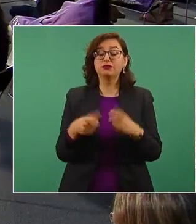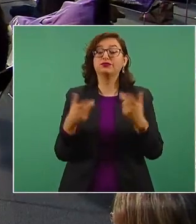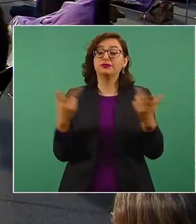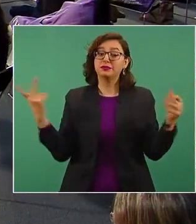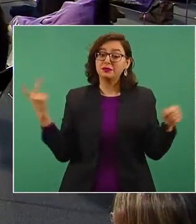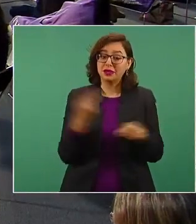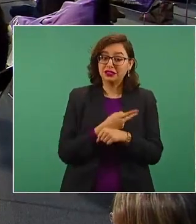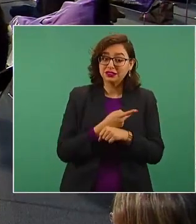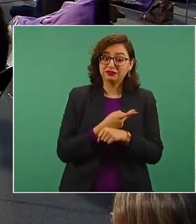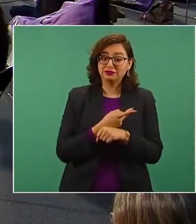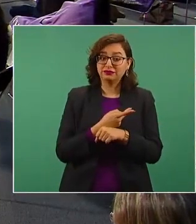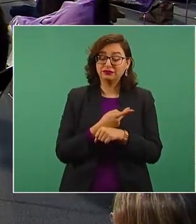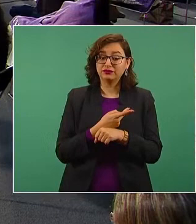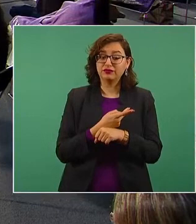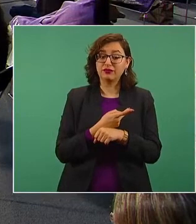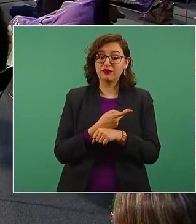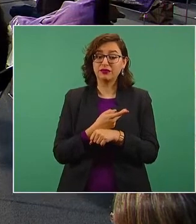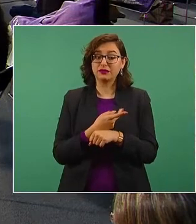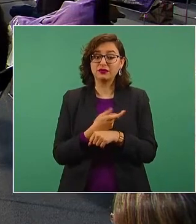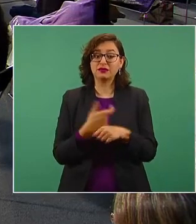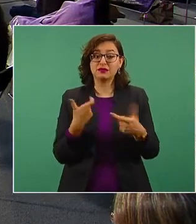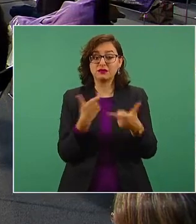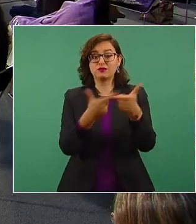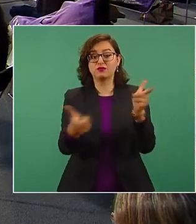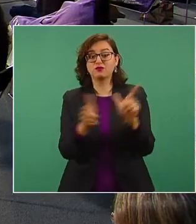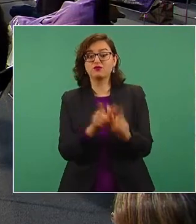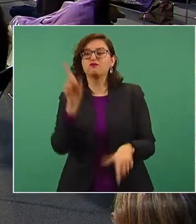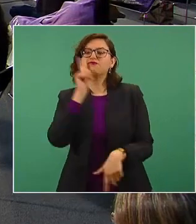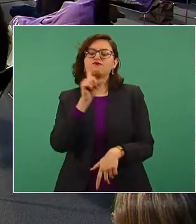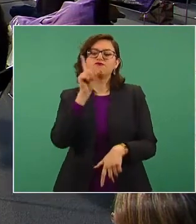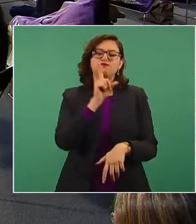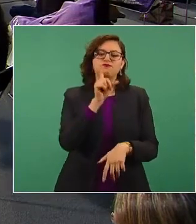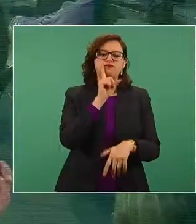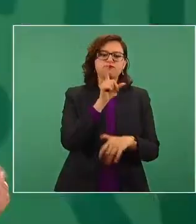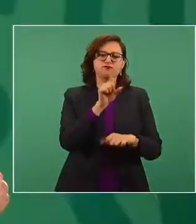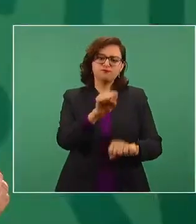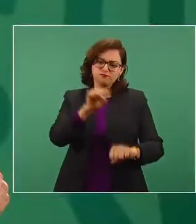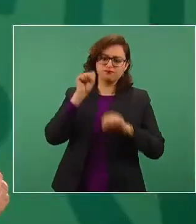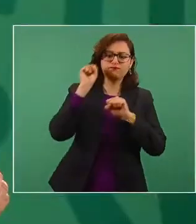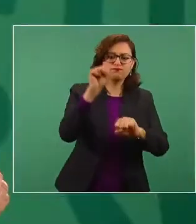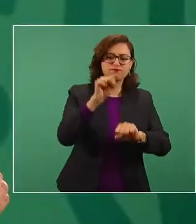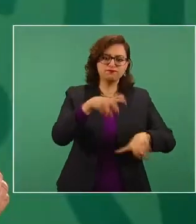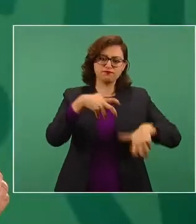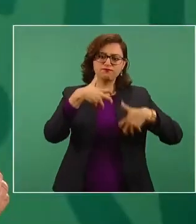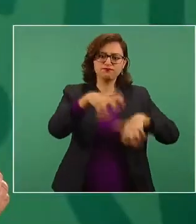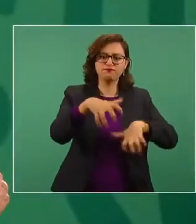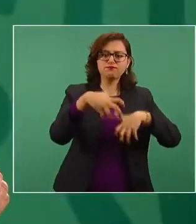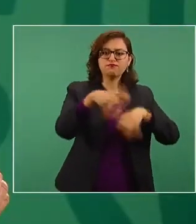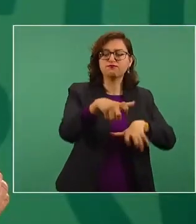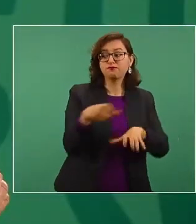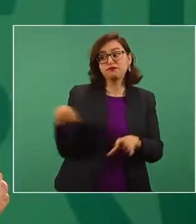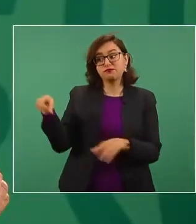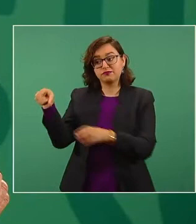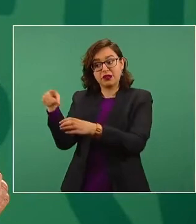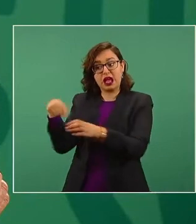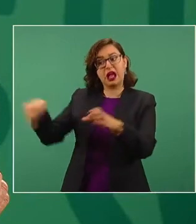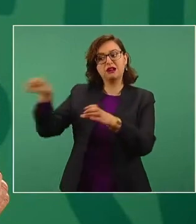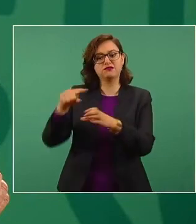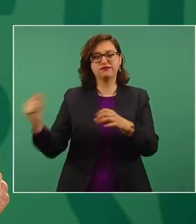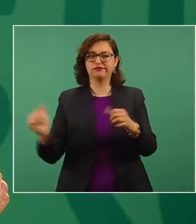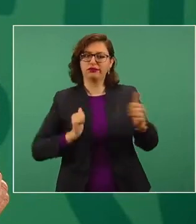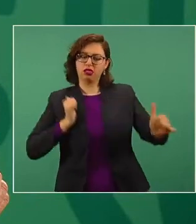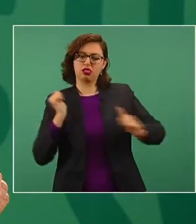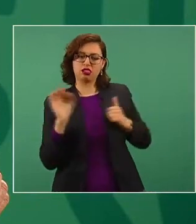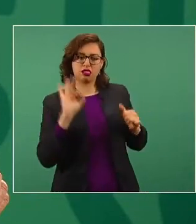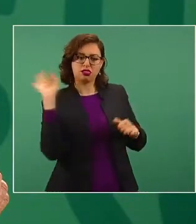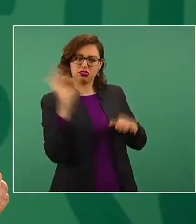esta manipulación que hacen del movimiento feminista, que es un movimiento